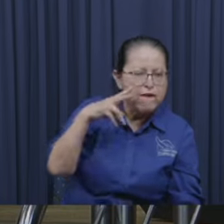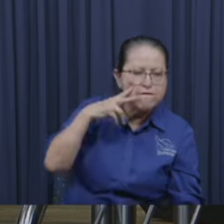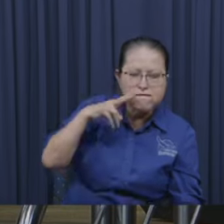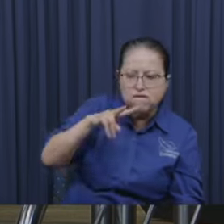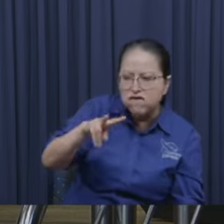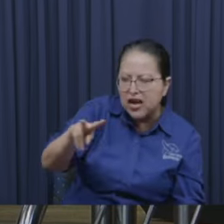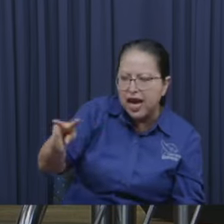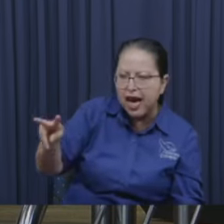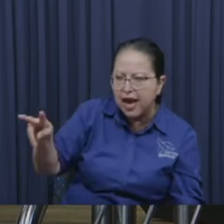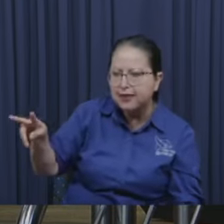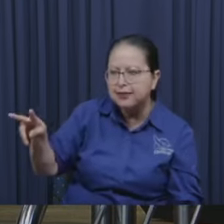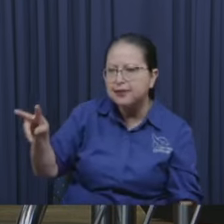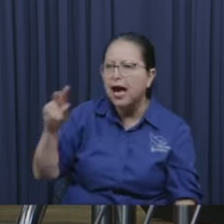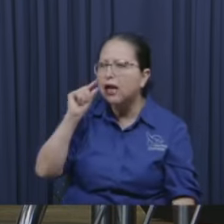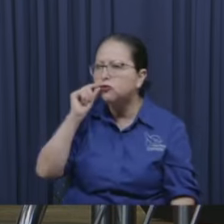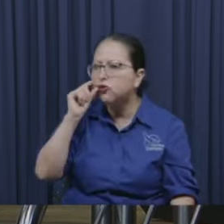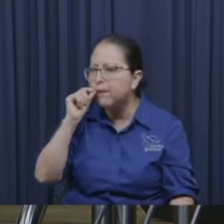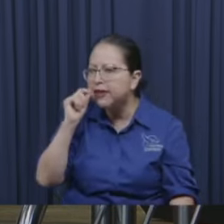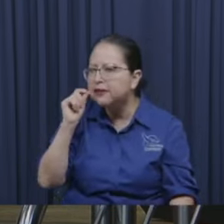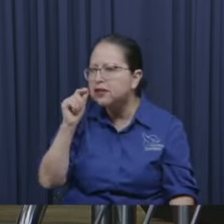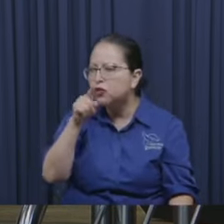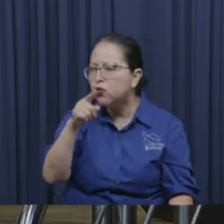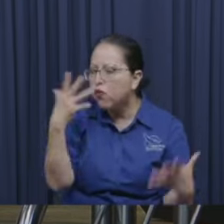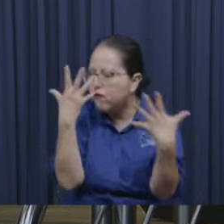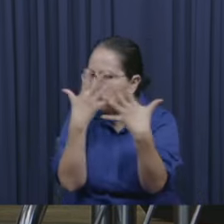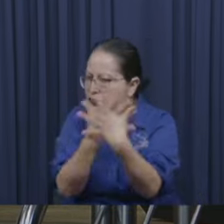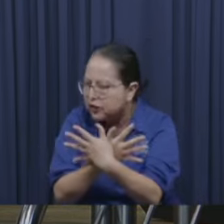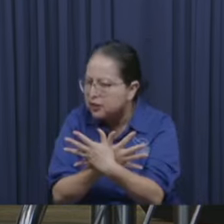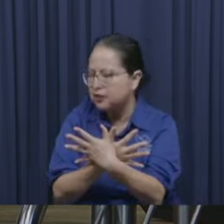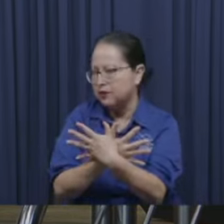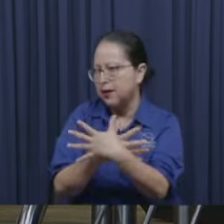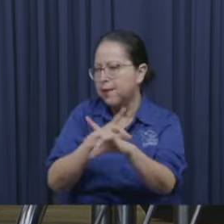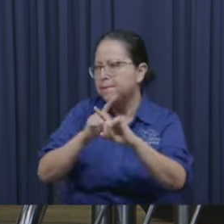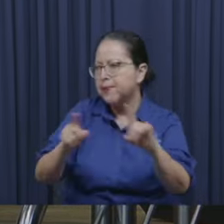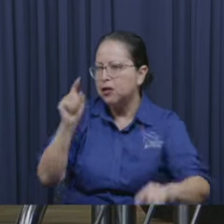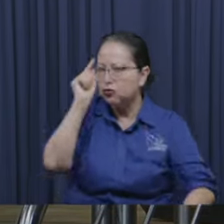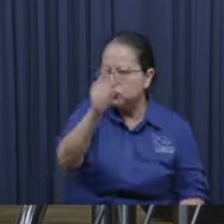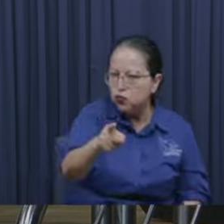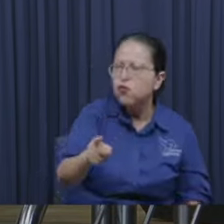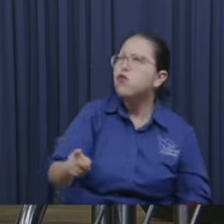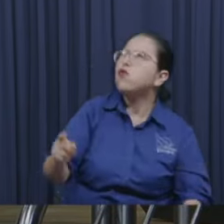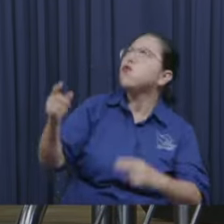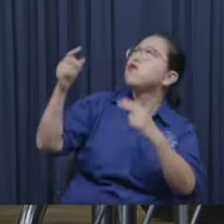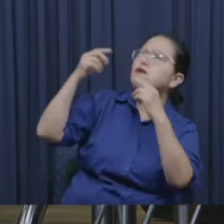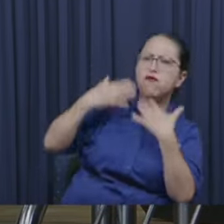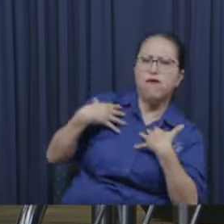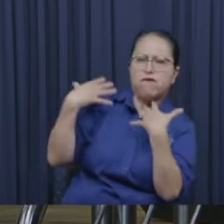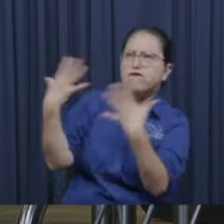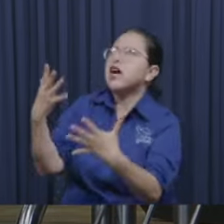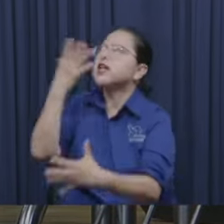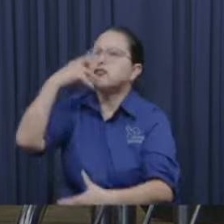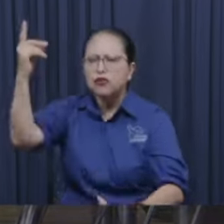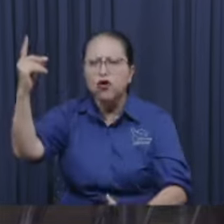eh mal Dale otro aplauso a Rey Okay pero entonces dentro de las cosas